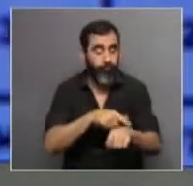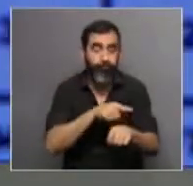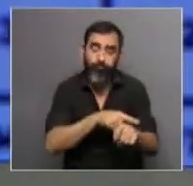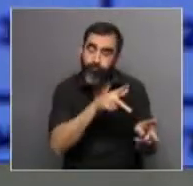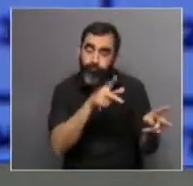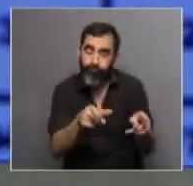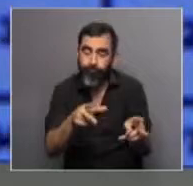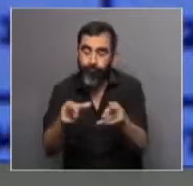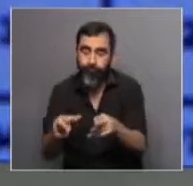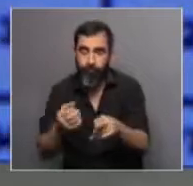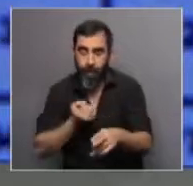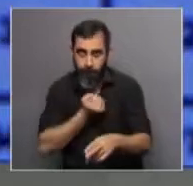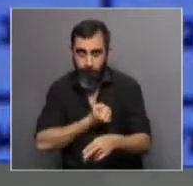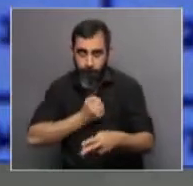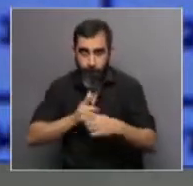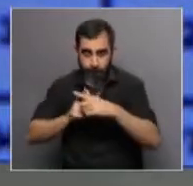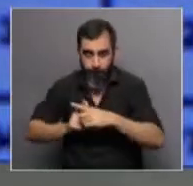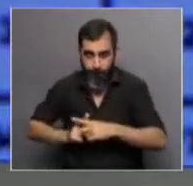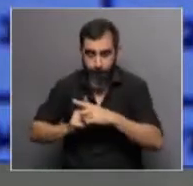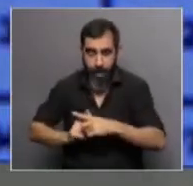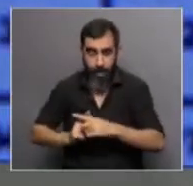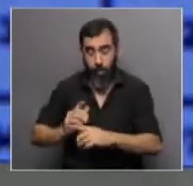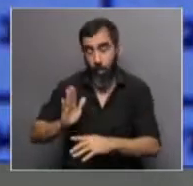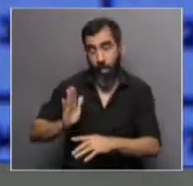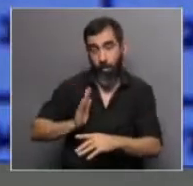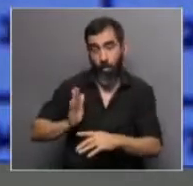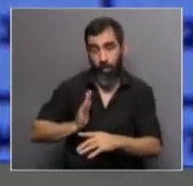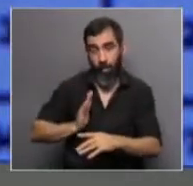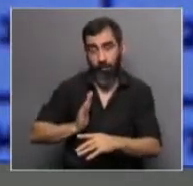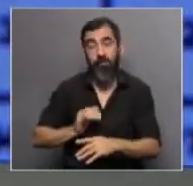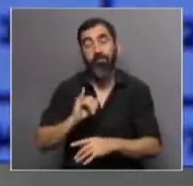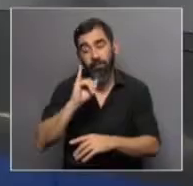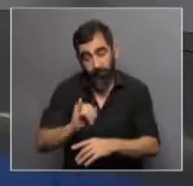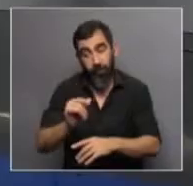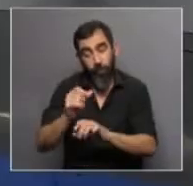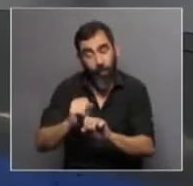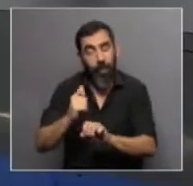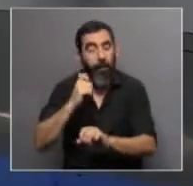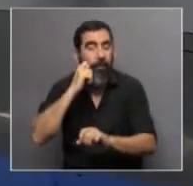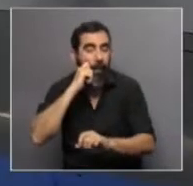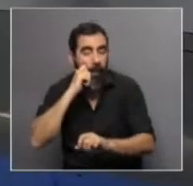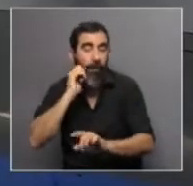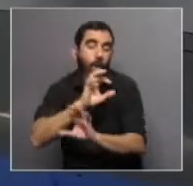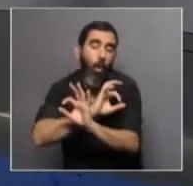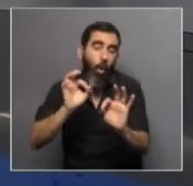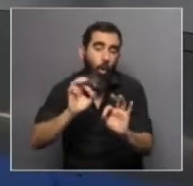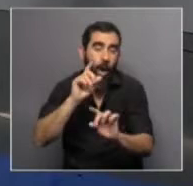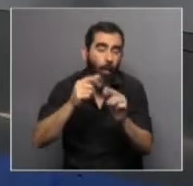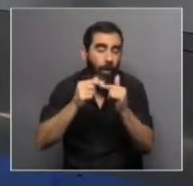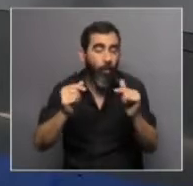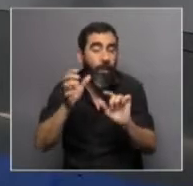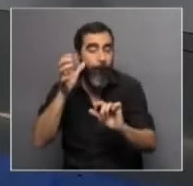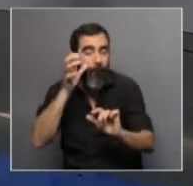con imagenologías en la paciente que ha llegado a determinada edad o que tiene determinados factores